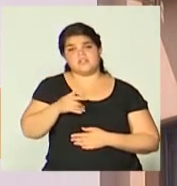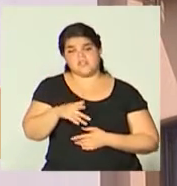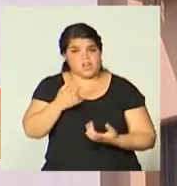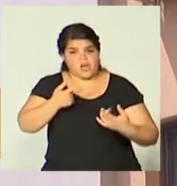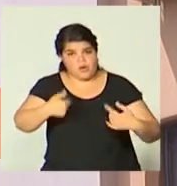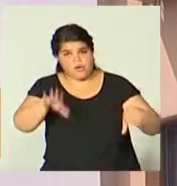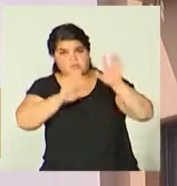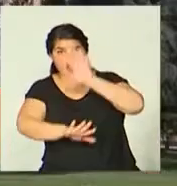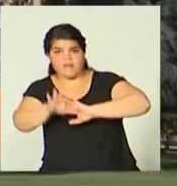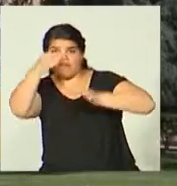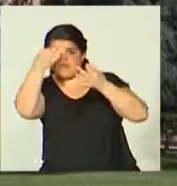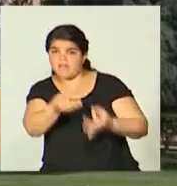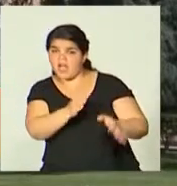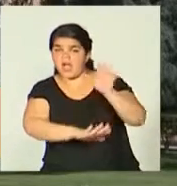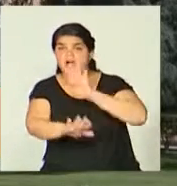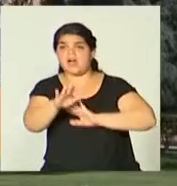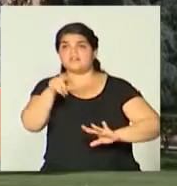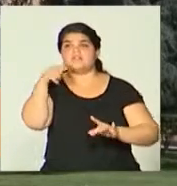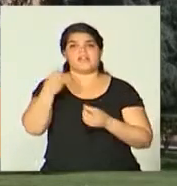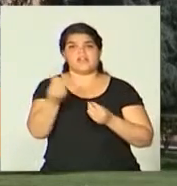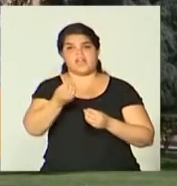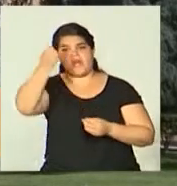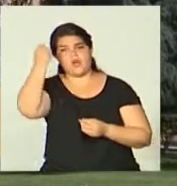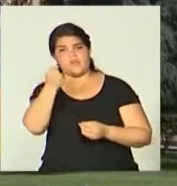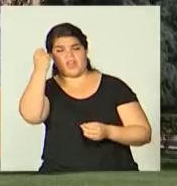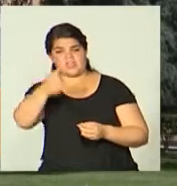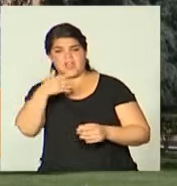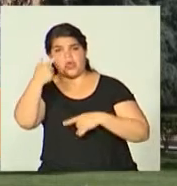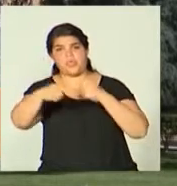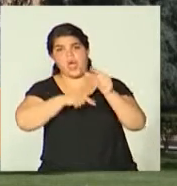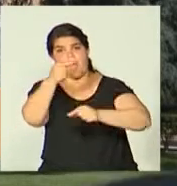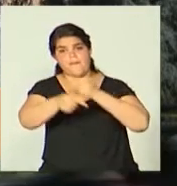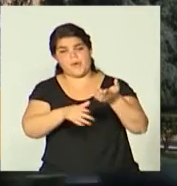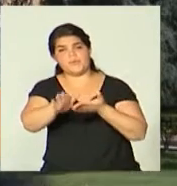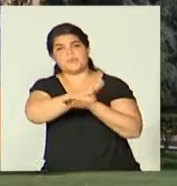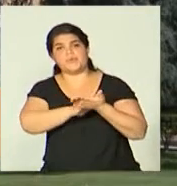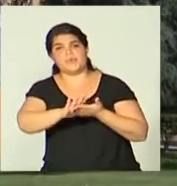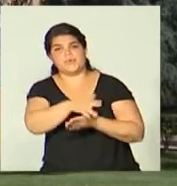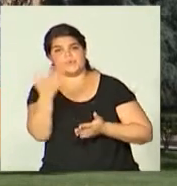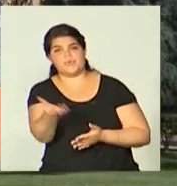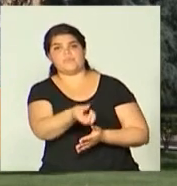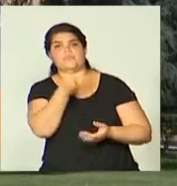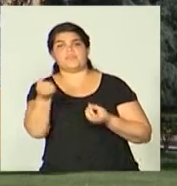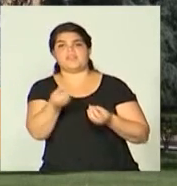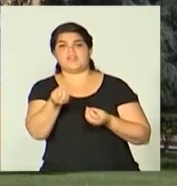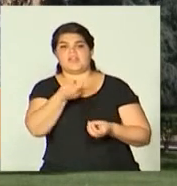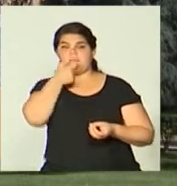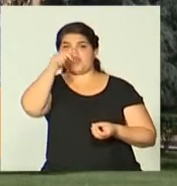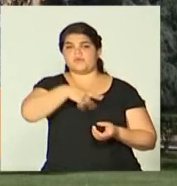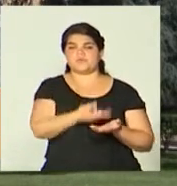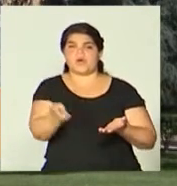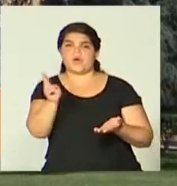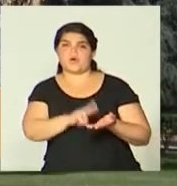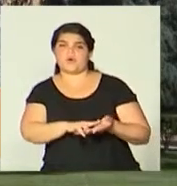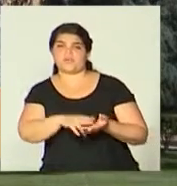bien, la parte financiera te tendrá que terminar solucionando con la inserción nuevamente de Mendoza en los mercados internacionales, sacando